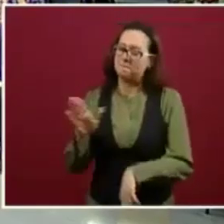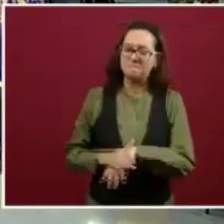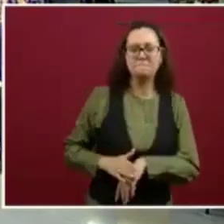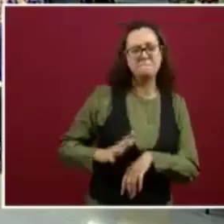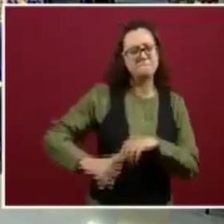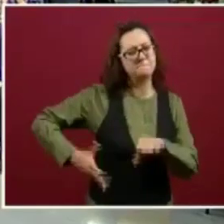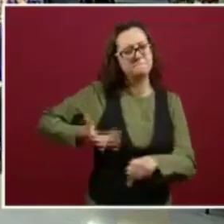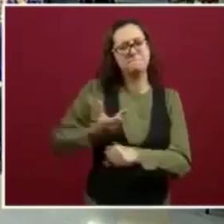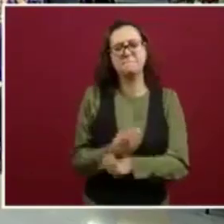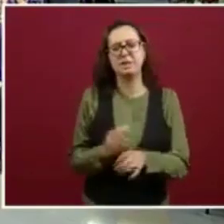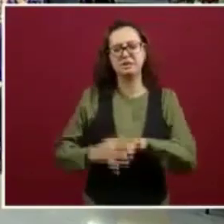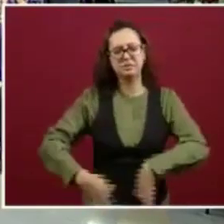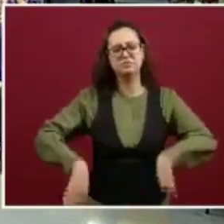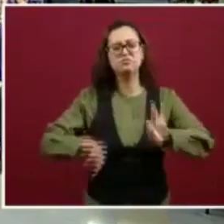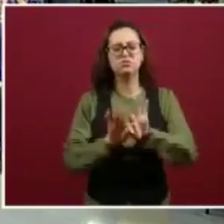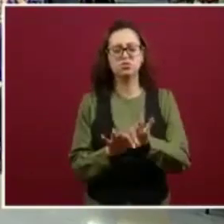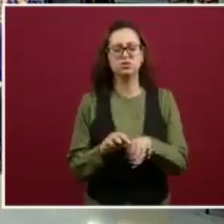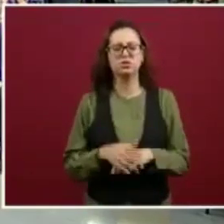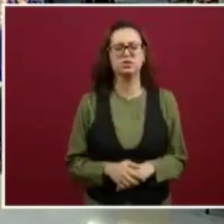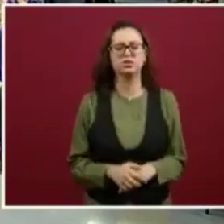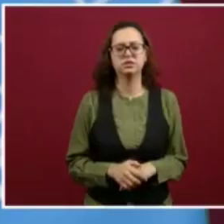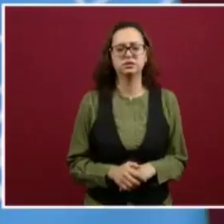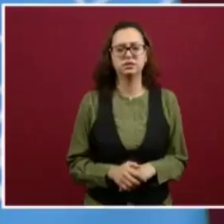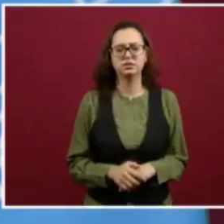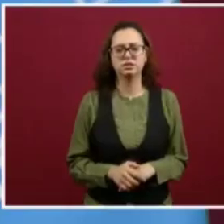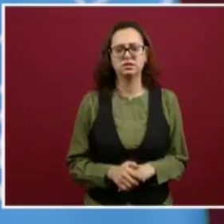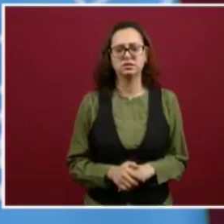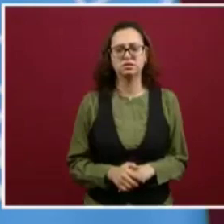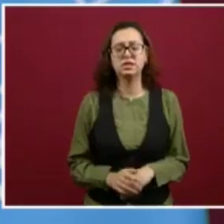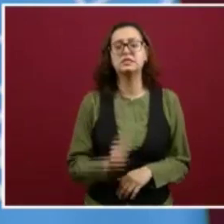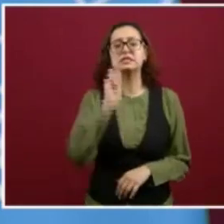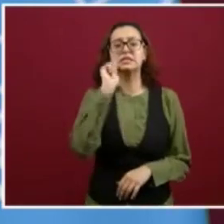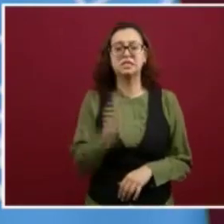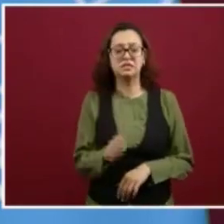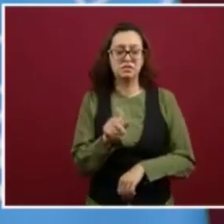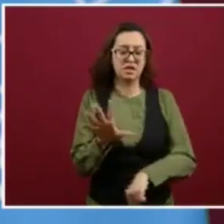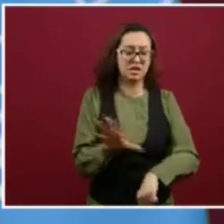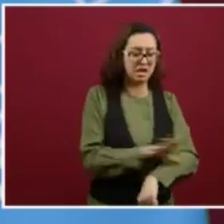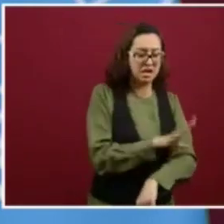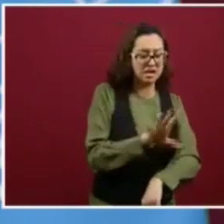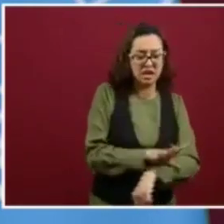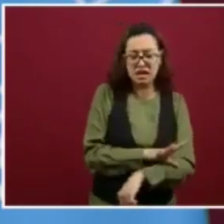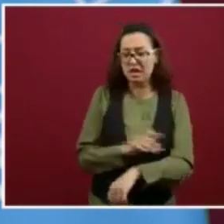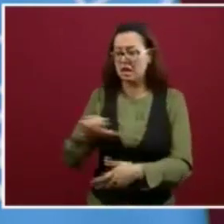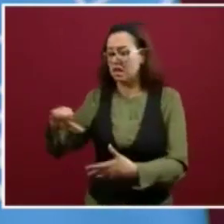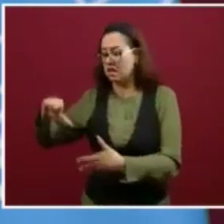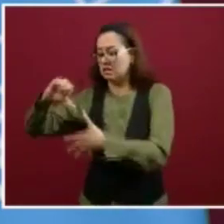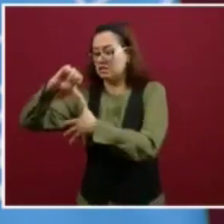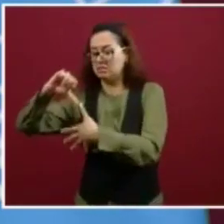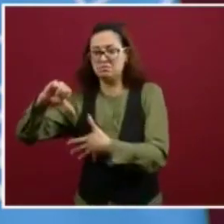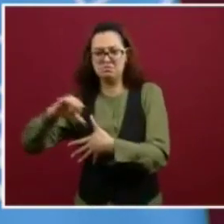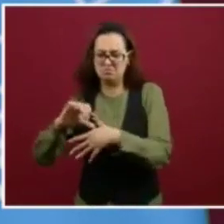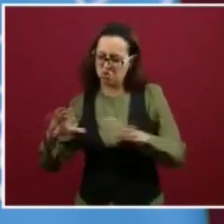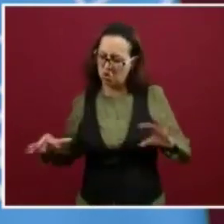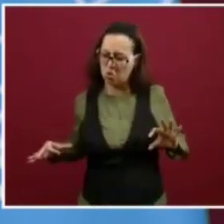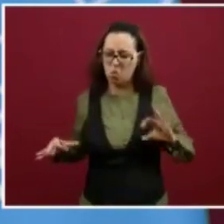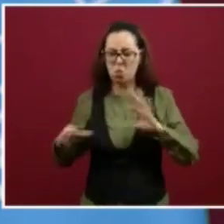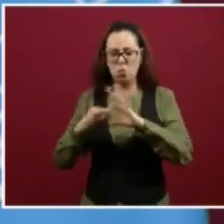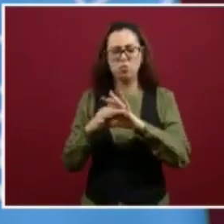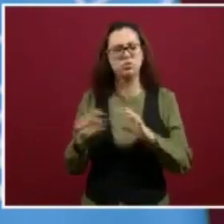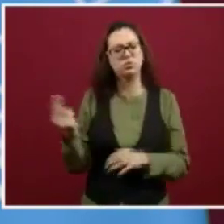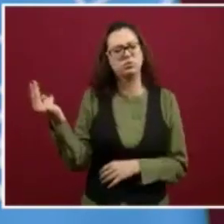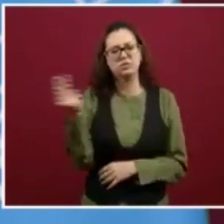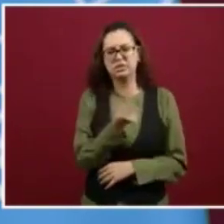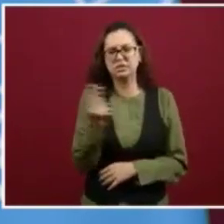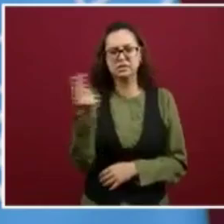nosotros decimos es: hay que consolidar la interconexión eléctrica entre México y los países de Centroamérica. ¿Por qué? Porque eso va